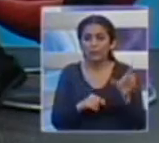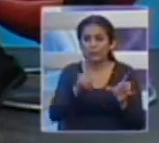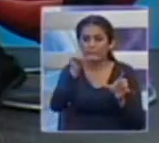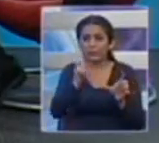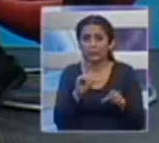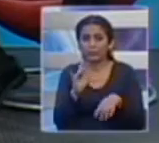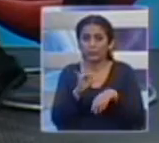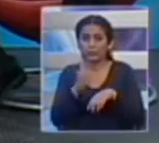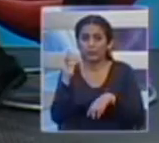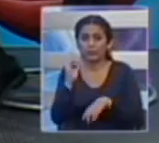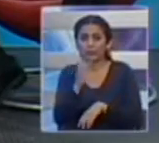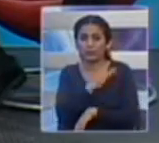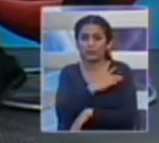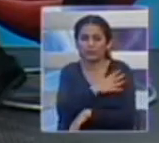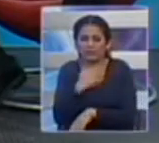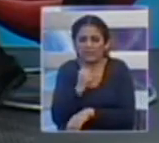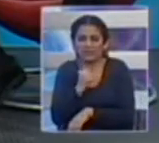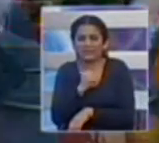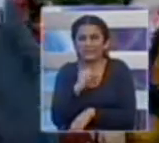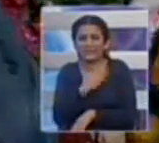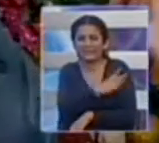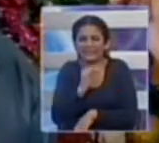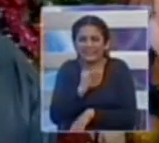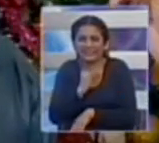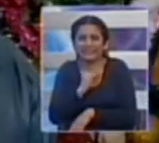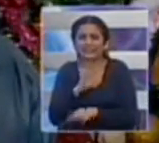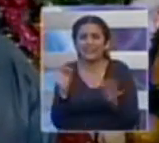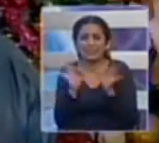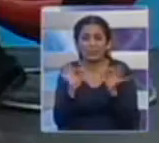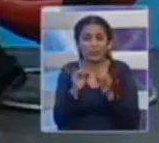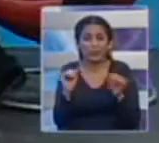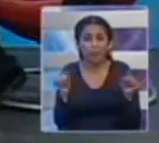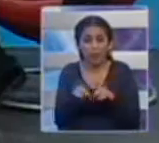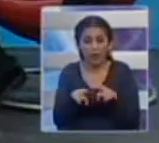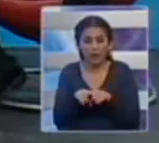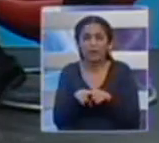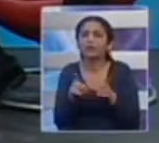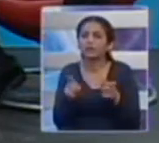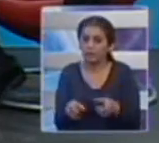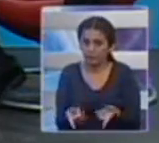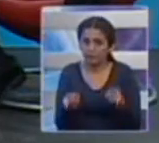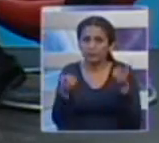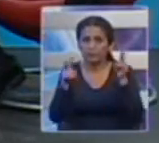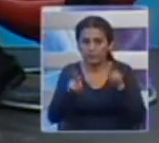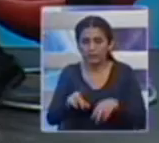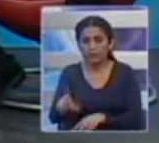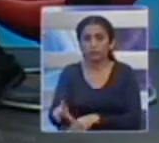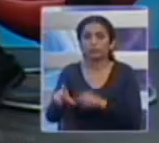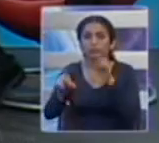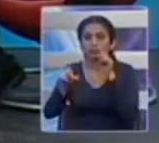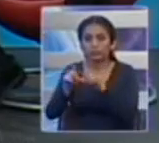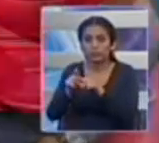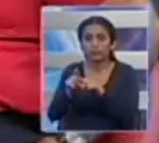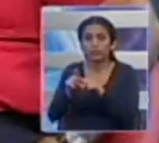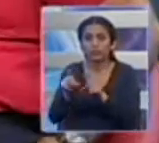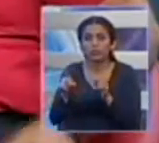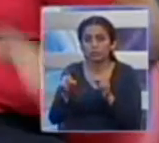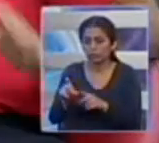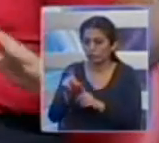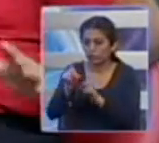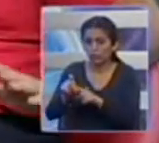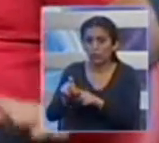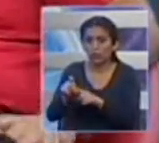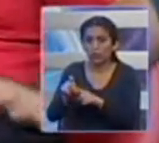corriente. Esa misma energía, chispa que se genera, que tiene uno. Esa misma puede arrancar una ignición con un petardo.